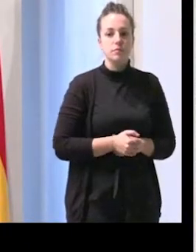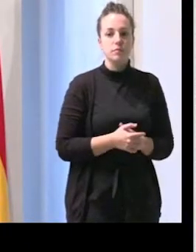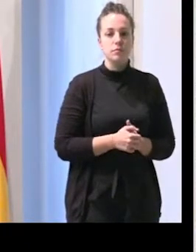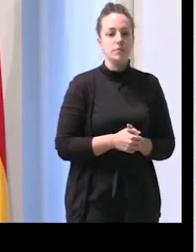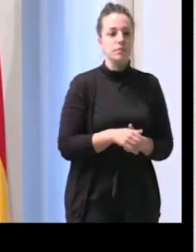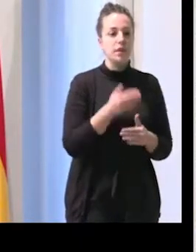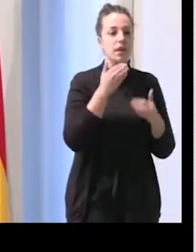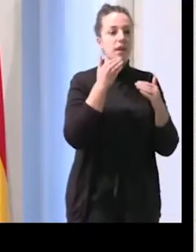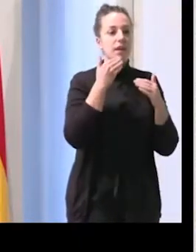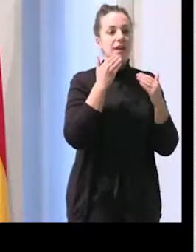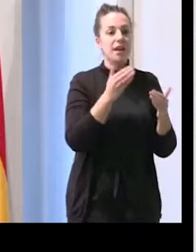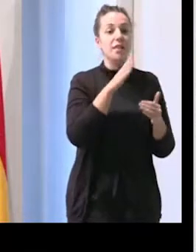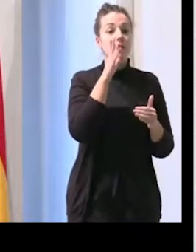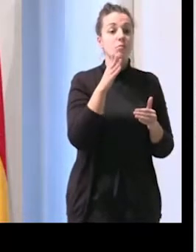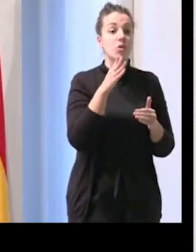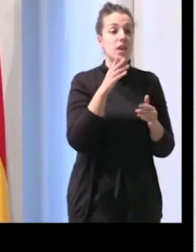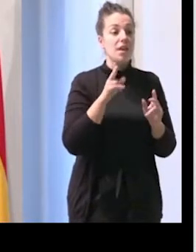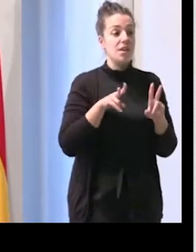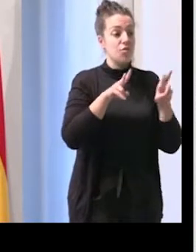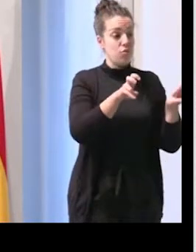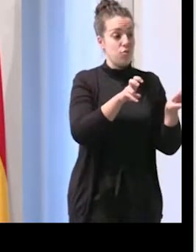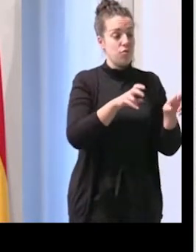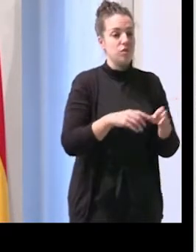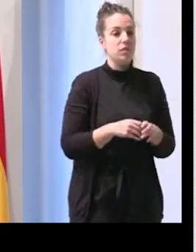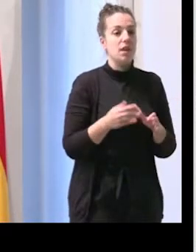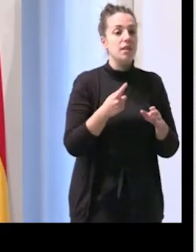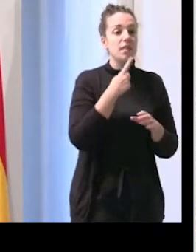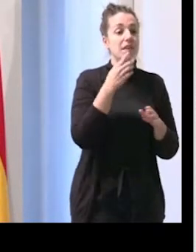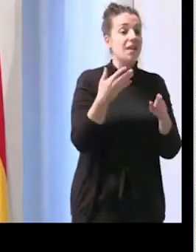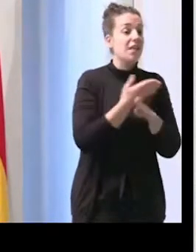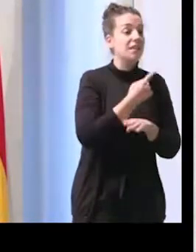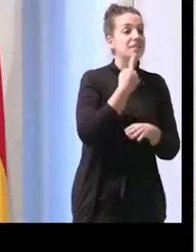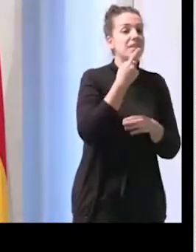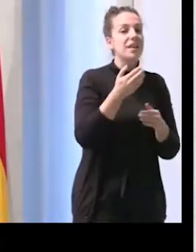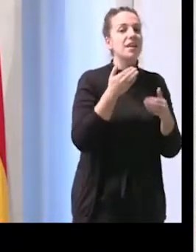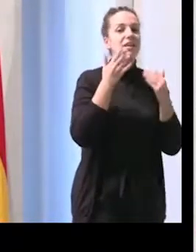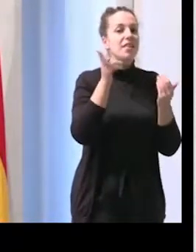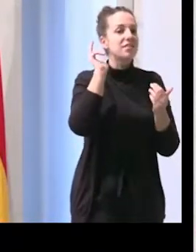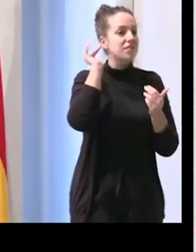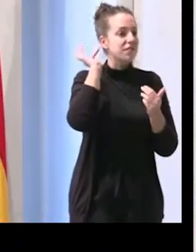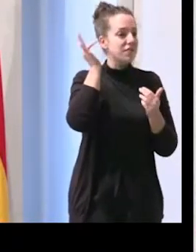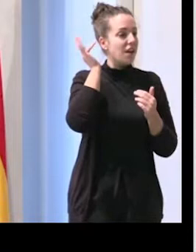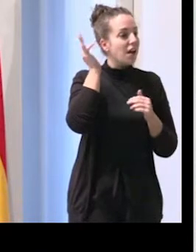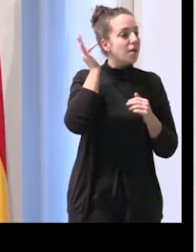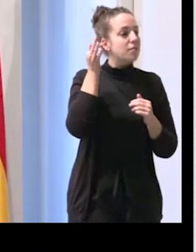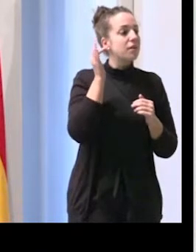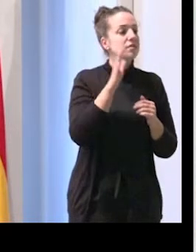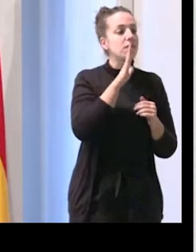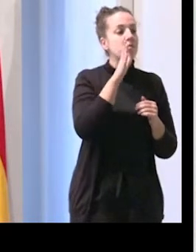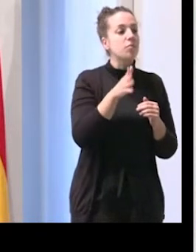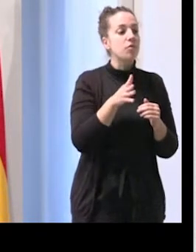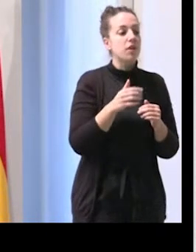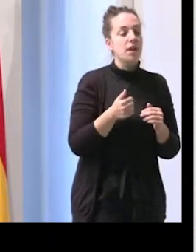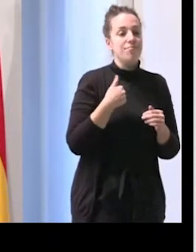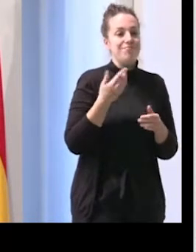Muchas gracias, Luis, por la introducción y antes que nada quería agradecer también a FIAPAS por la amable invitación. Es